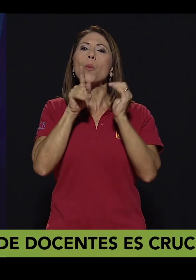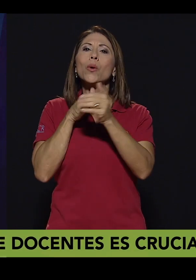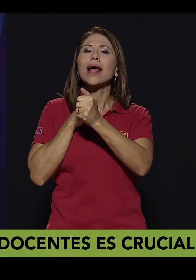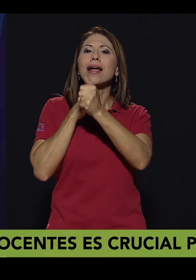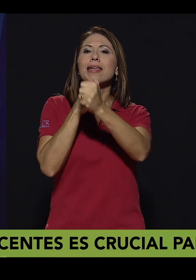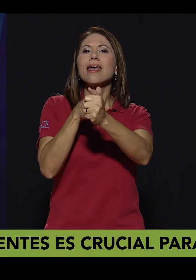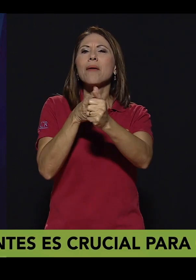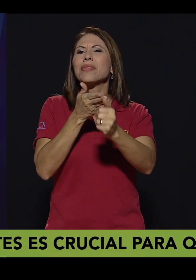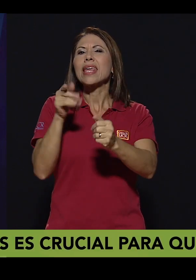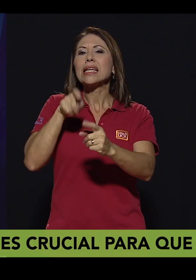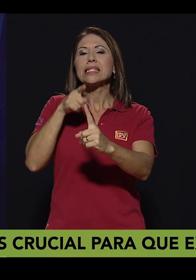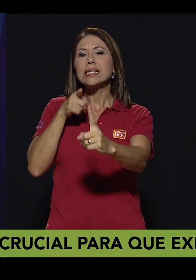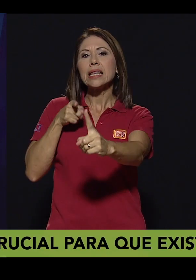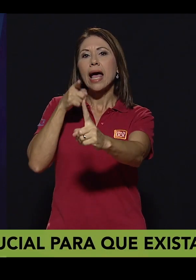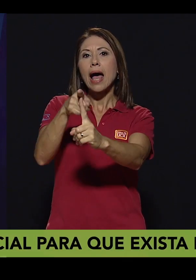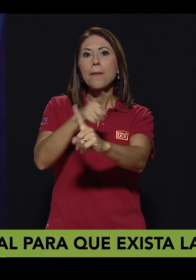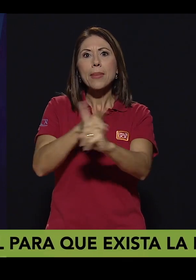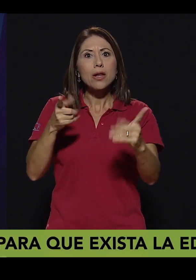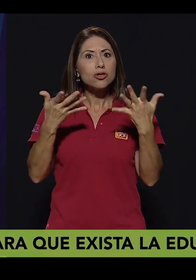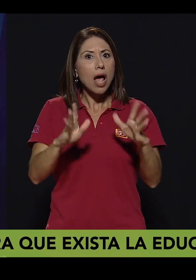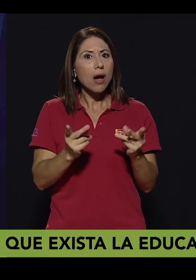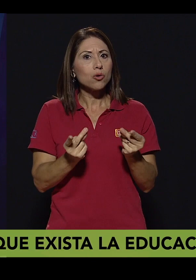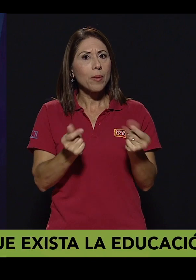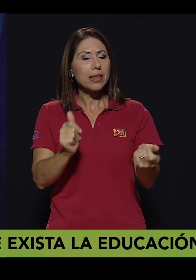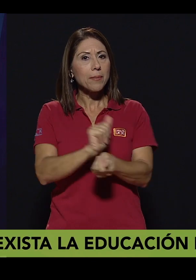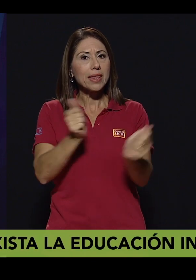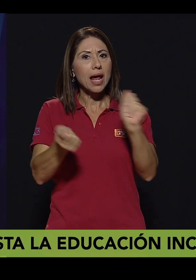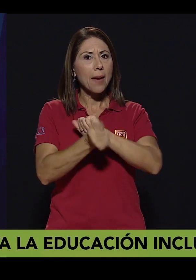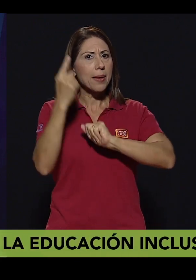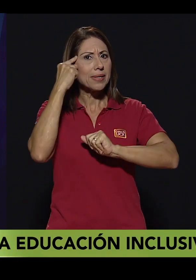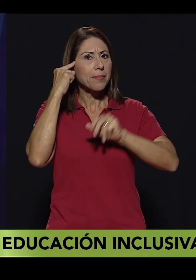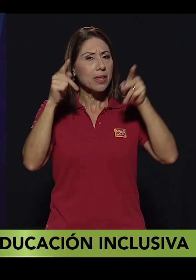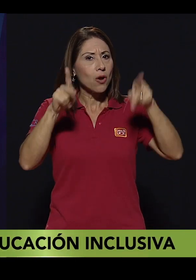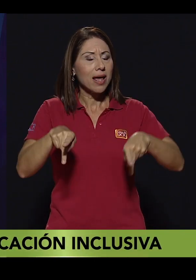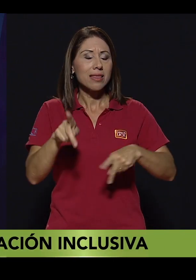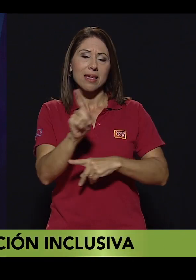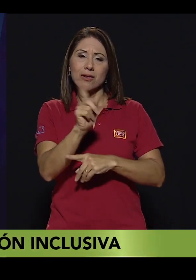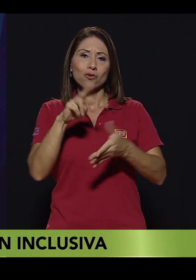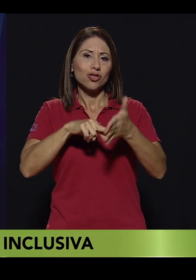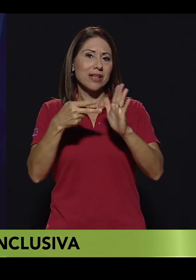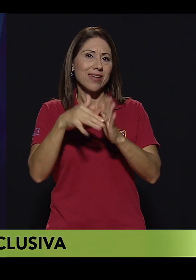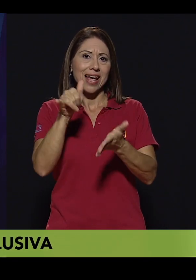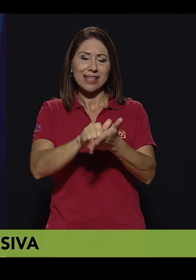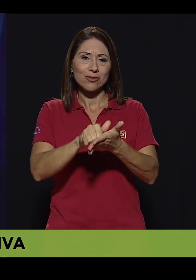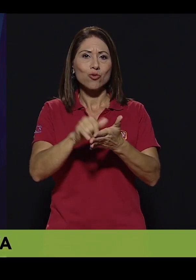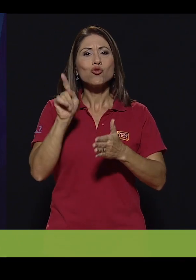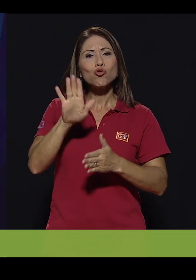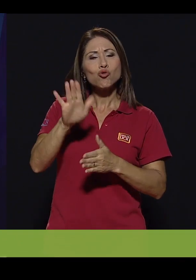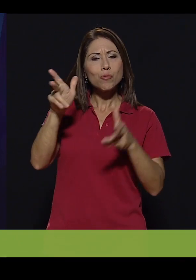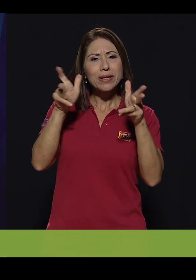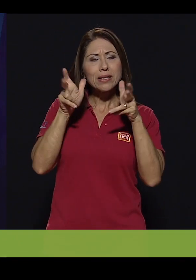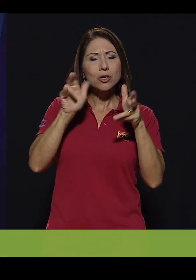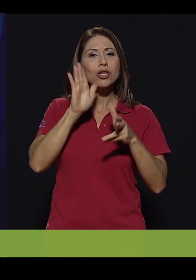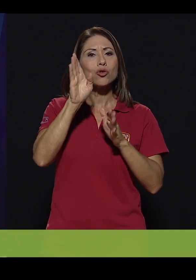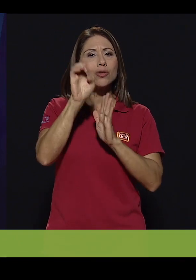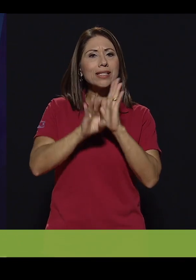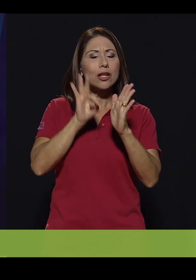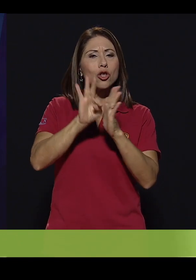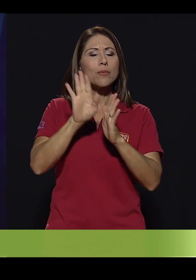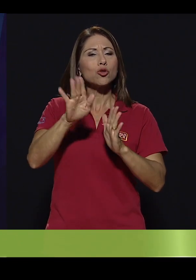pero no implica que automáticamente la gente cambie sus pensamientos sus percepciones sus prejuicios estereotipos